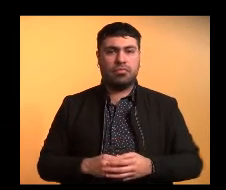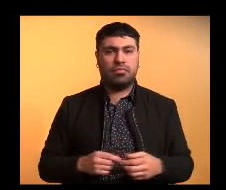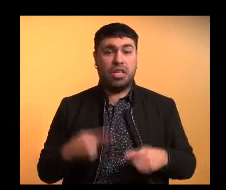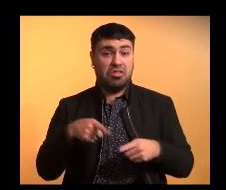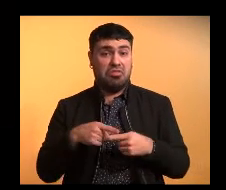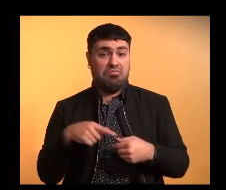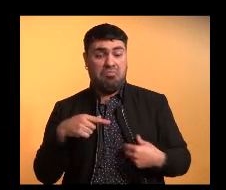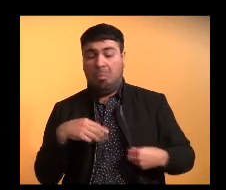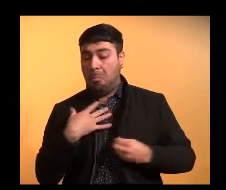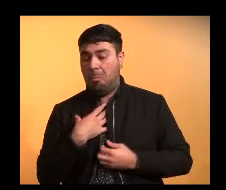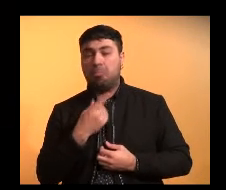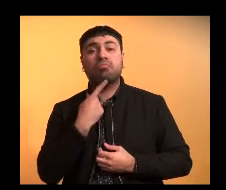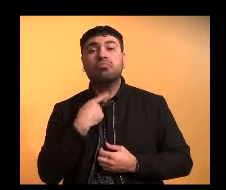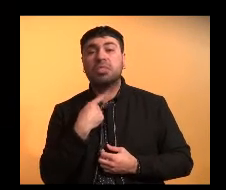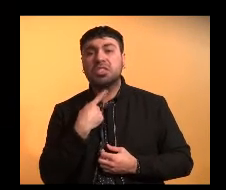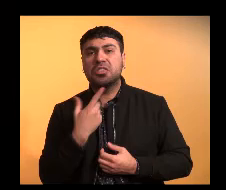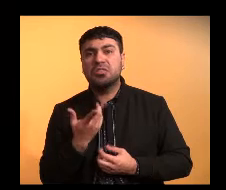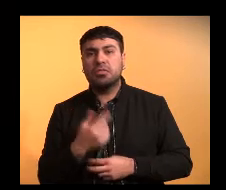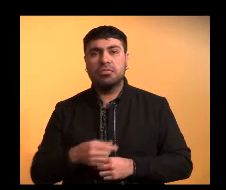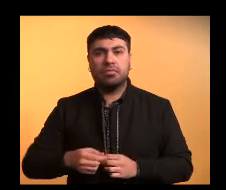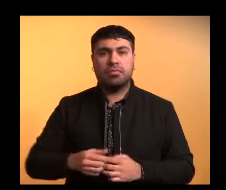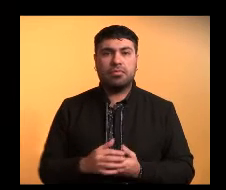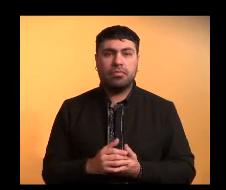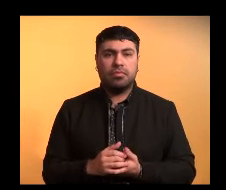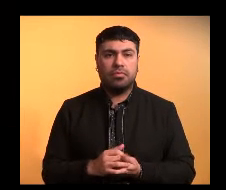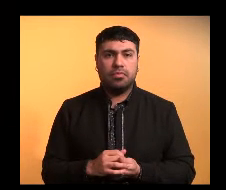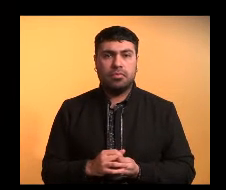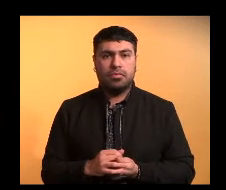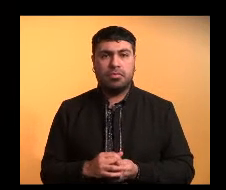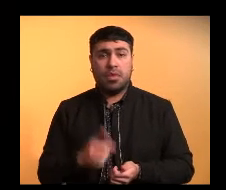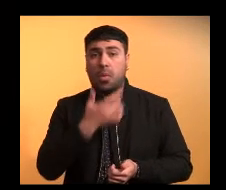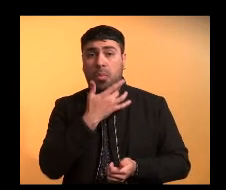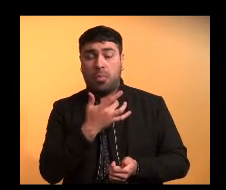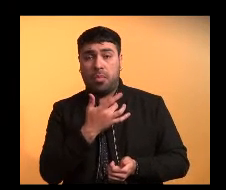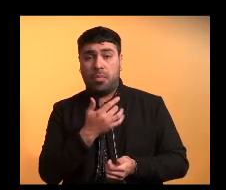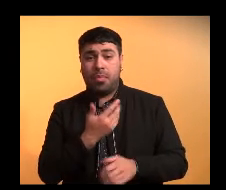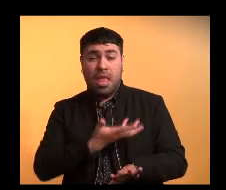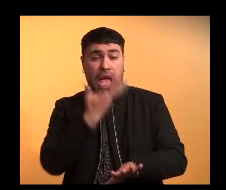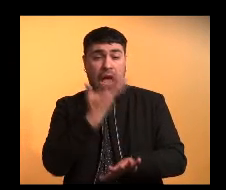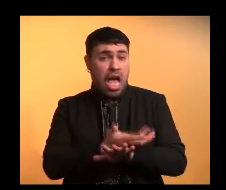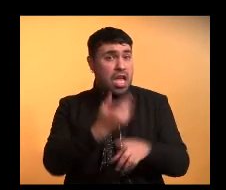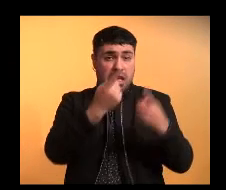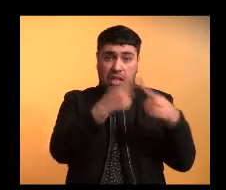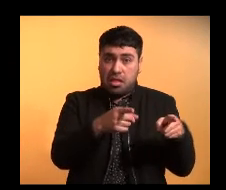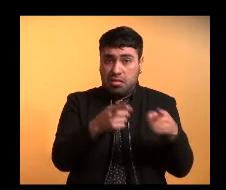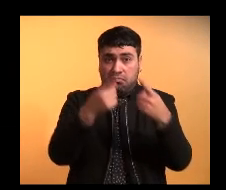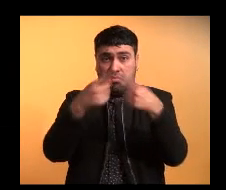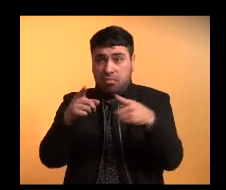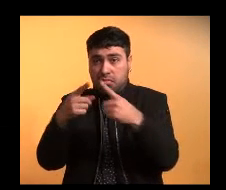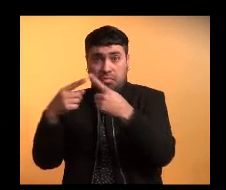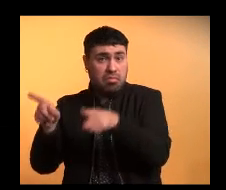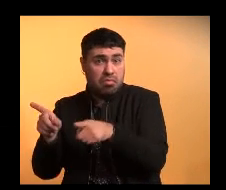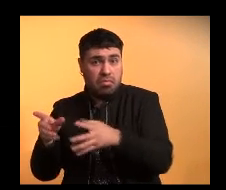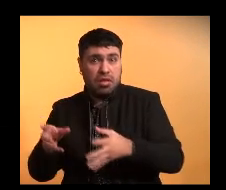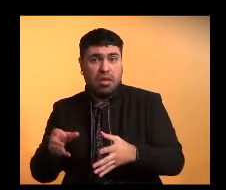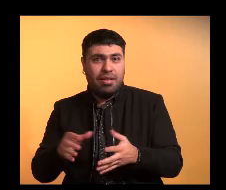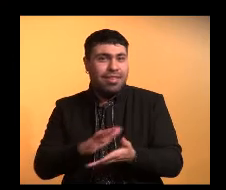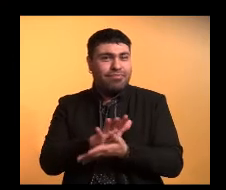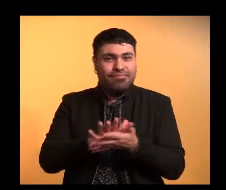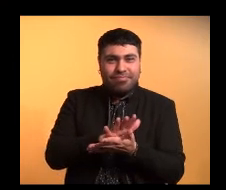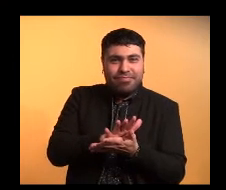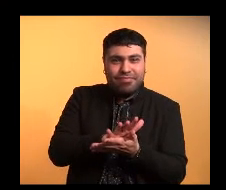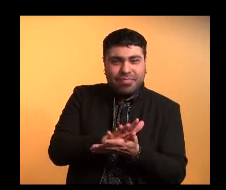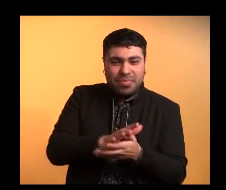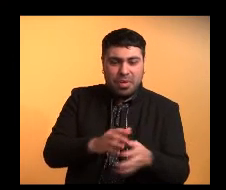pozas bien interesantes porque ahí también existen algunas otras especies que, por ejemplo, no pueden llegar un poquito más arriba porque ya más arriba tienen que estar muchas